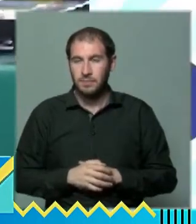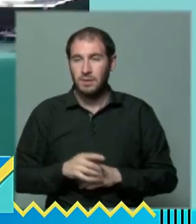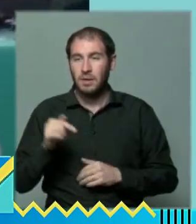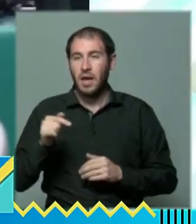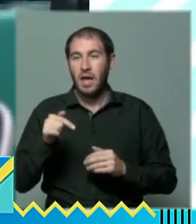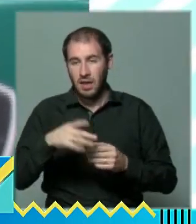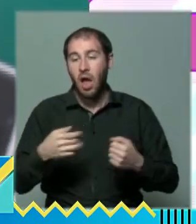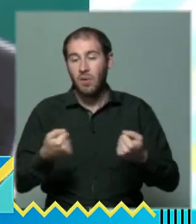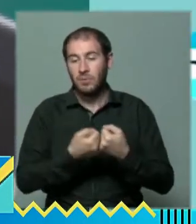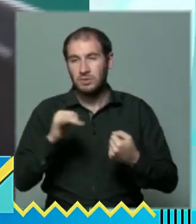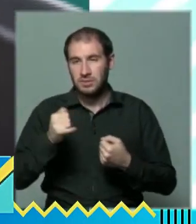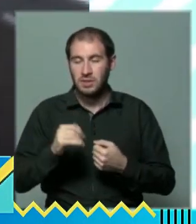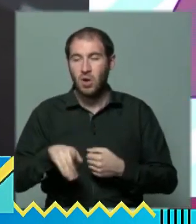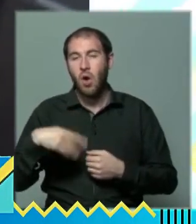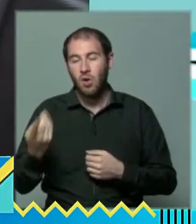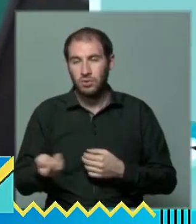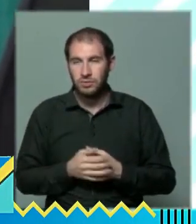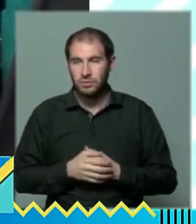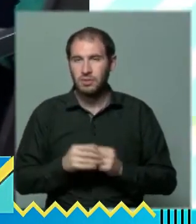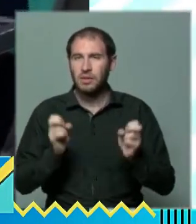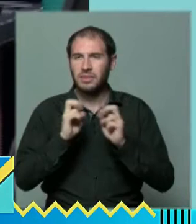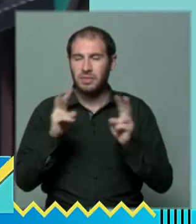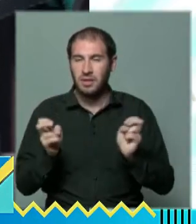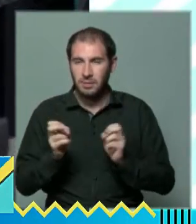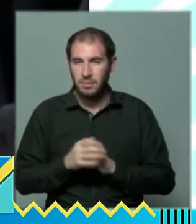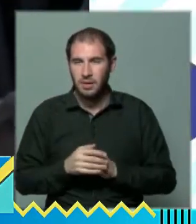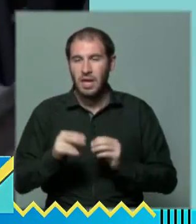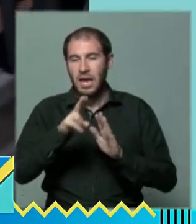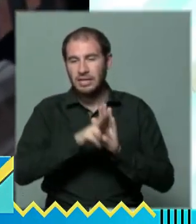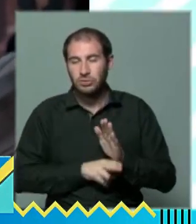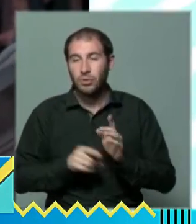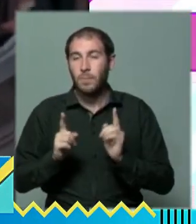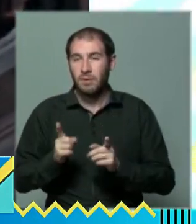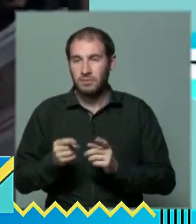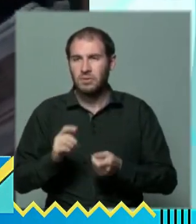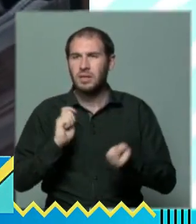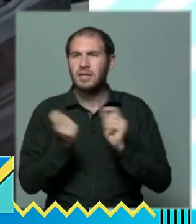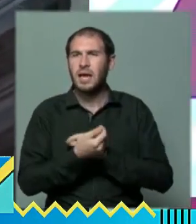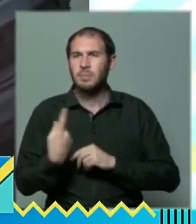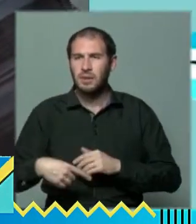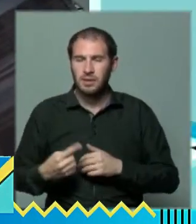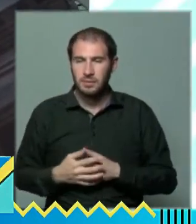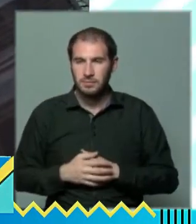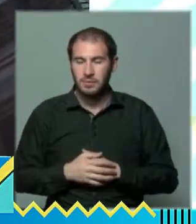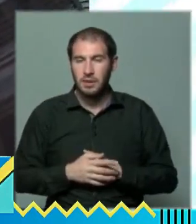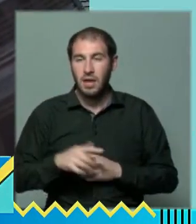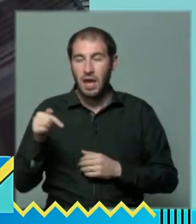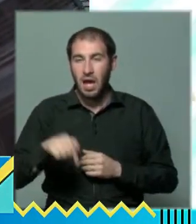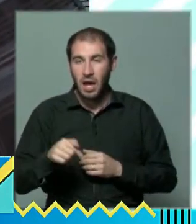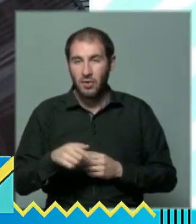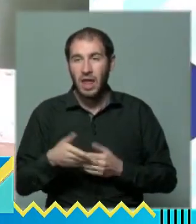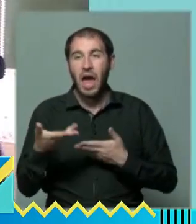eso coincidimos. Lo otro, lo que tiene que ver con el estatuto del docente, lo que se modifica es, hoy habría